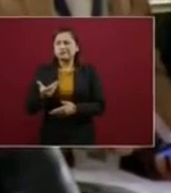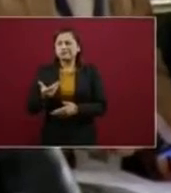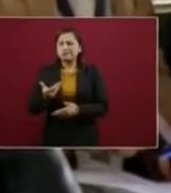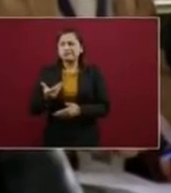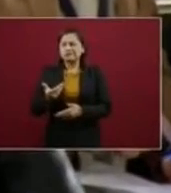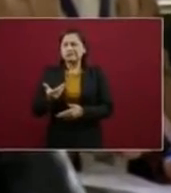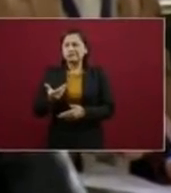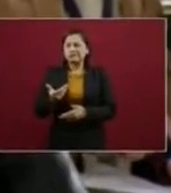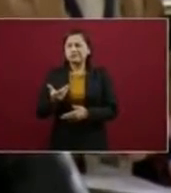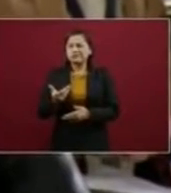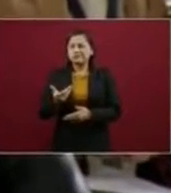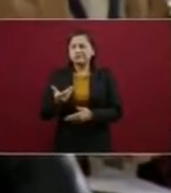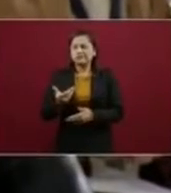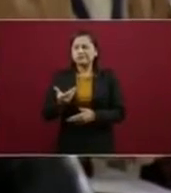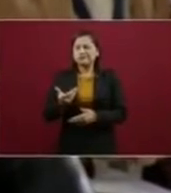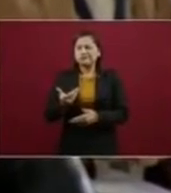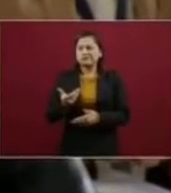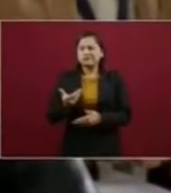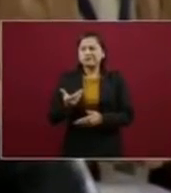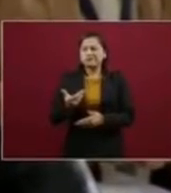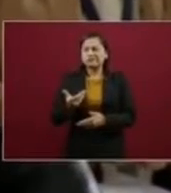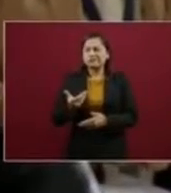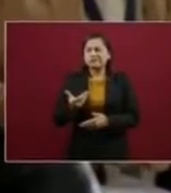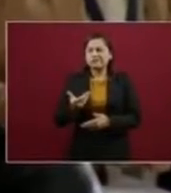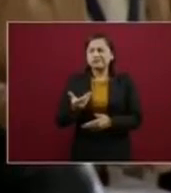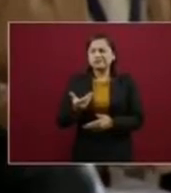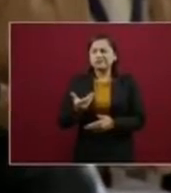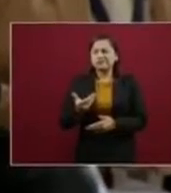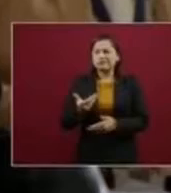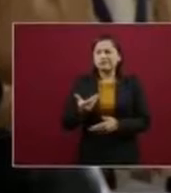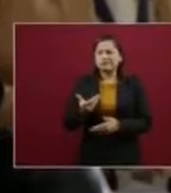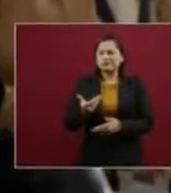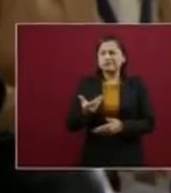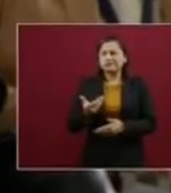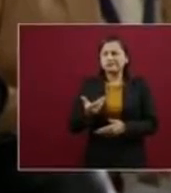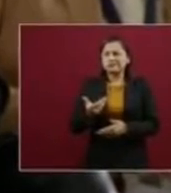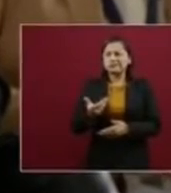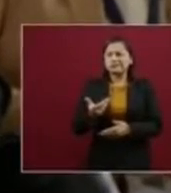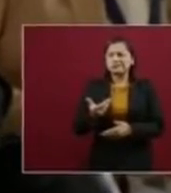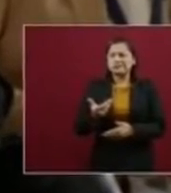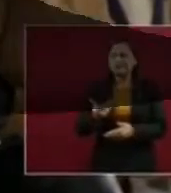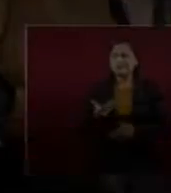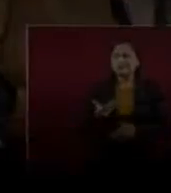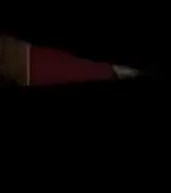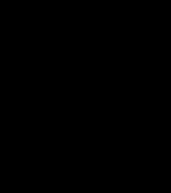de gobierno del entonces Distrito Federal redujo el número de homicidios en 30%.